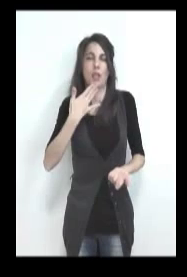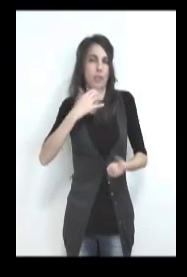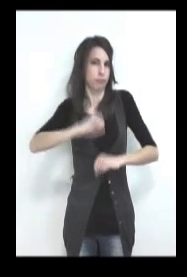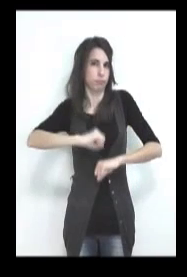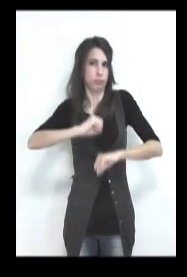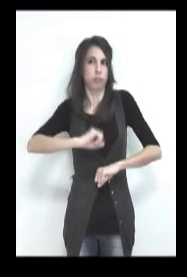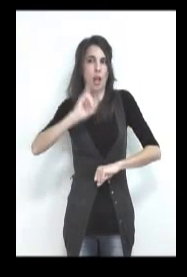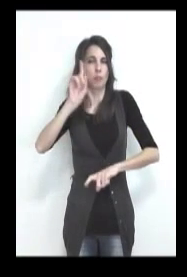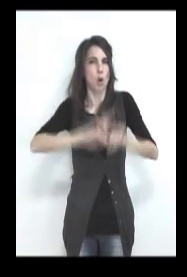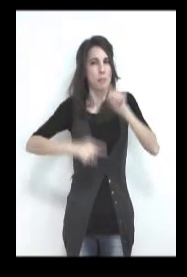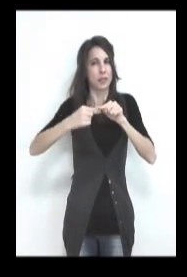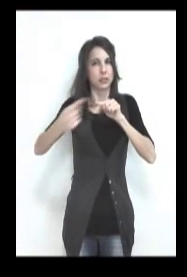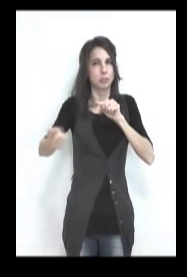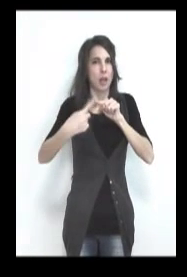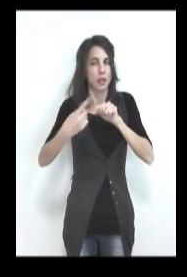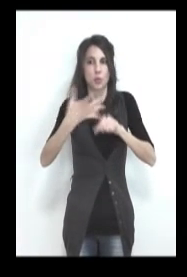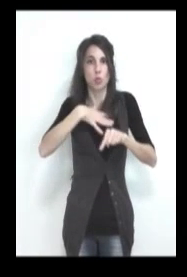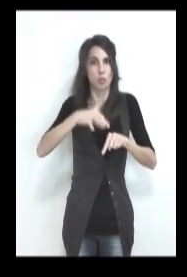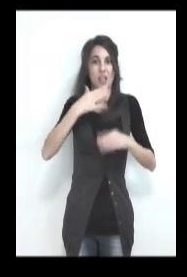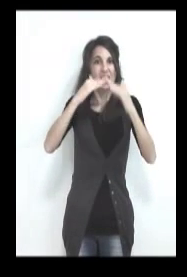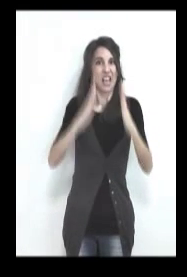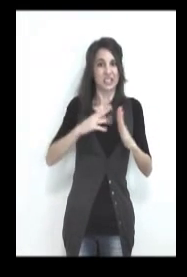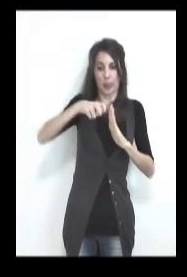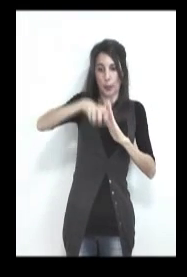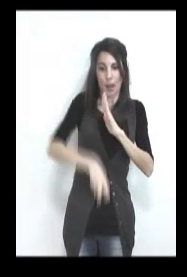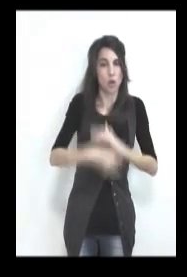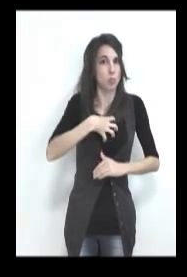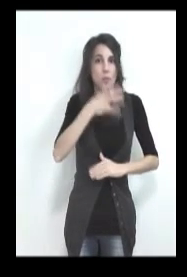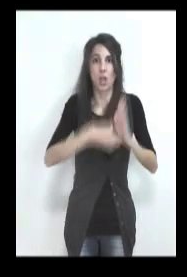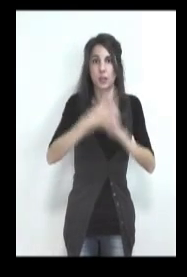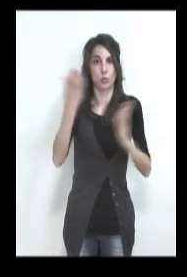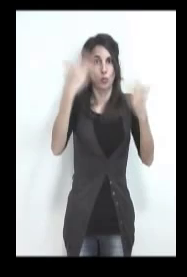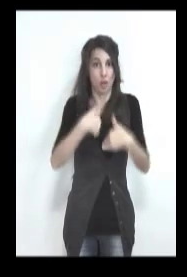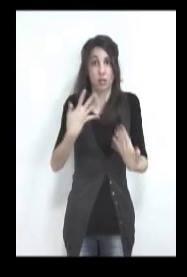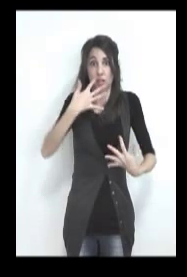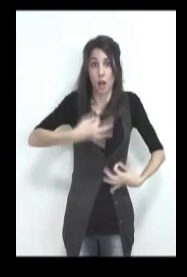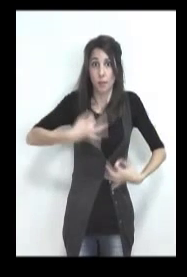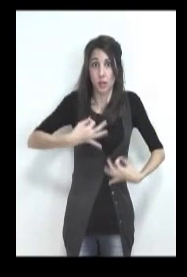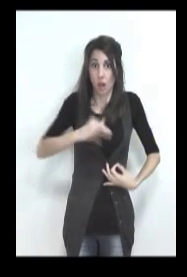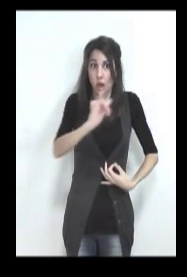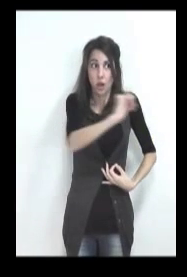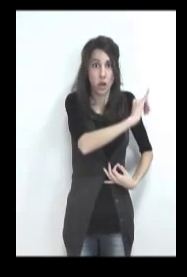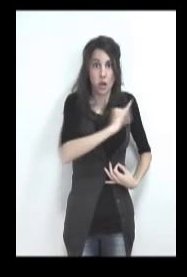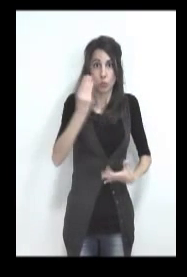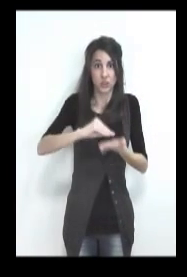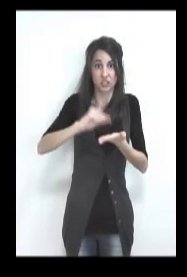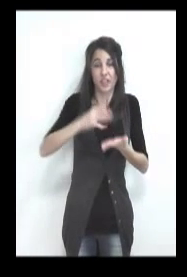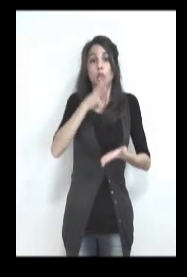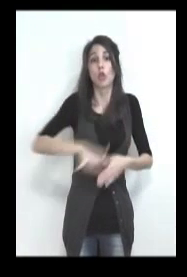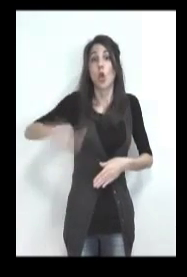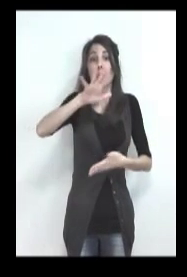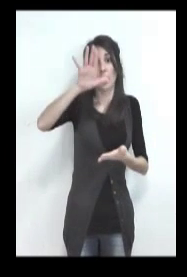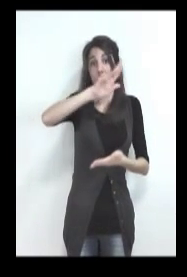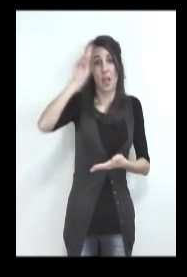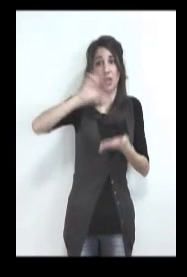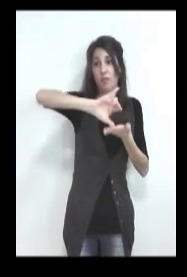de desplazamiento y no puede bajar de su casa porque no tiene ascensor, ¿no? Esa es una realidad muy común en la periferia de Madrid, por ejemplo.